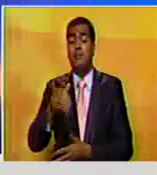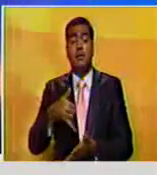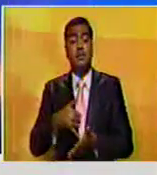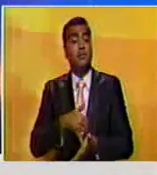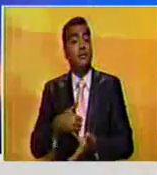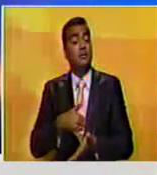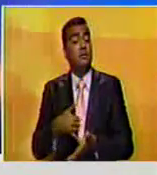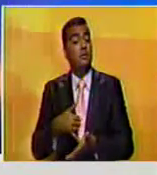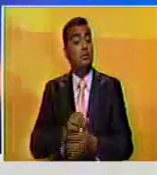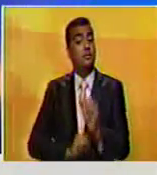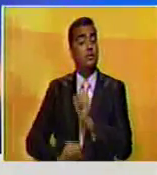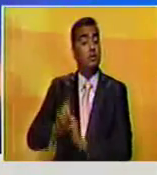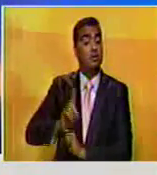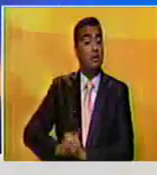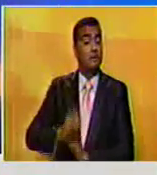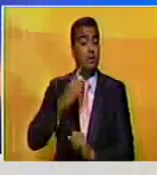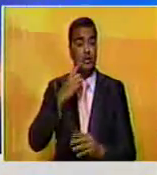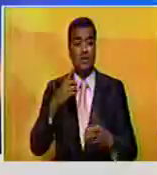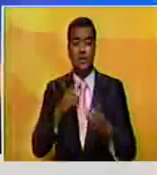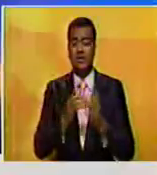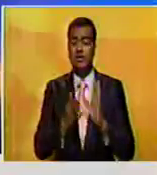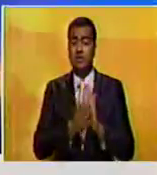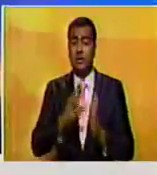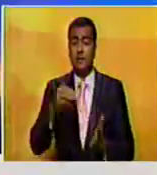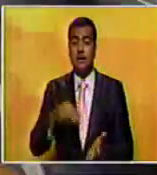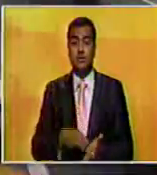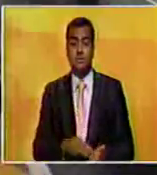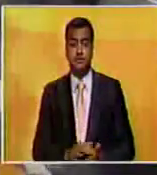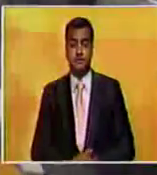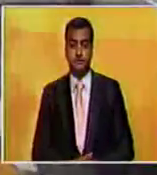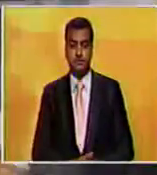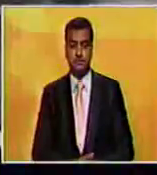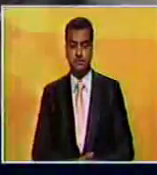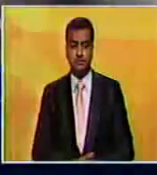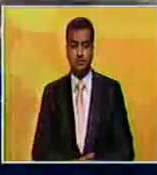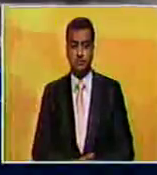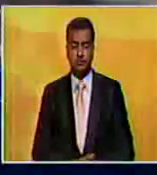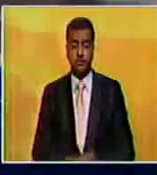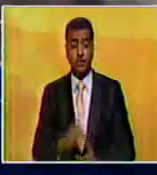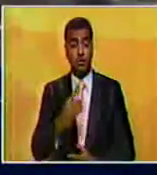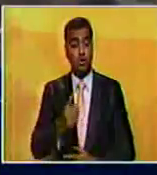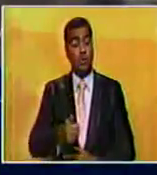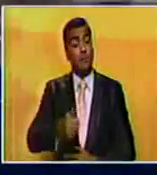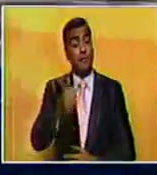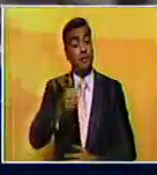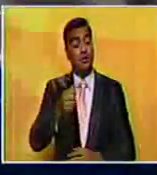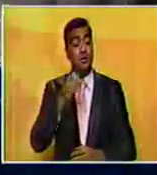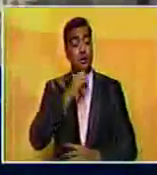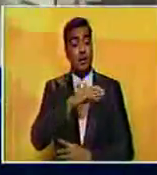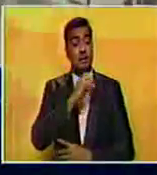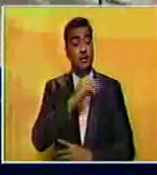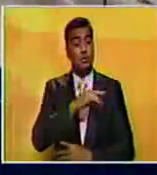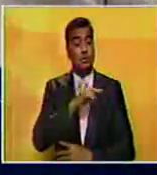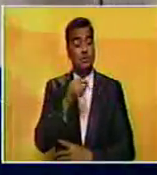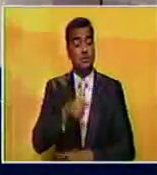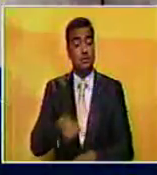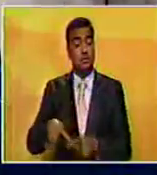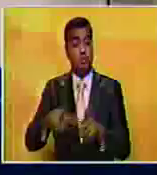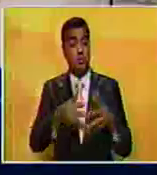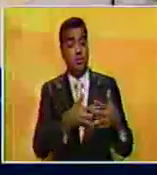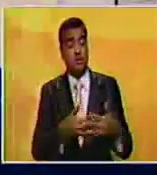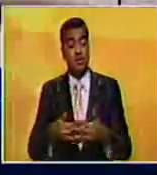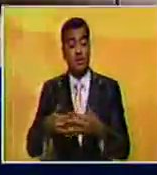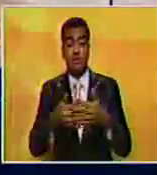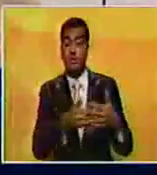debilitándolo, evitando así la catástrofe que hubiera ocurrido en Miami. El fenómeno climático, uno de los mayores de la historia, tocó territorio